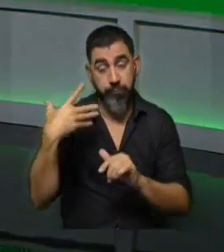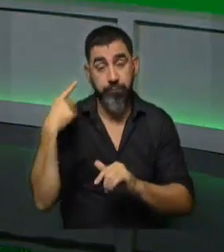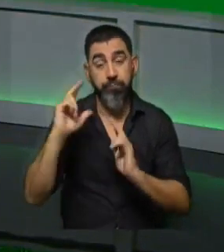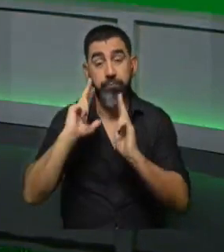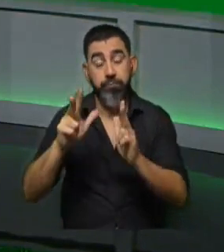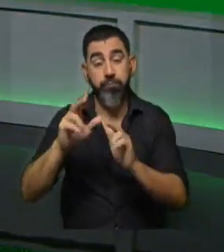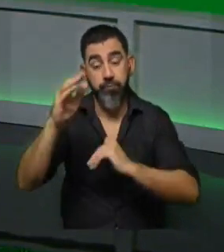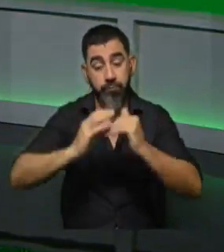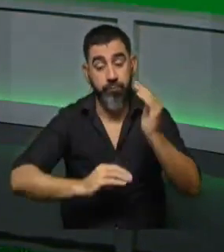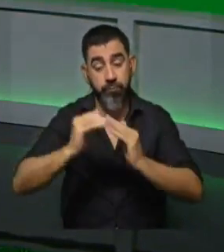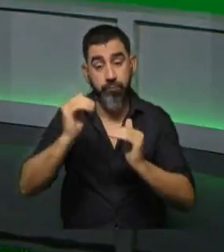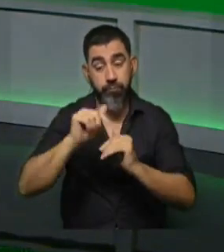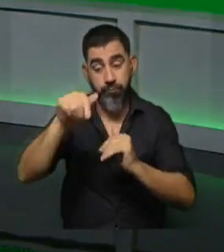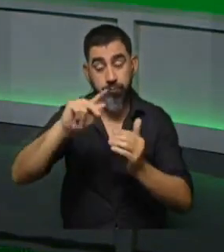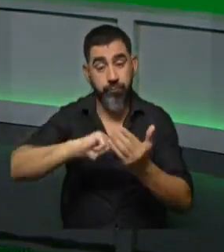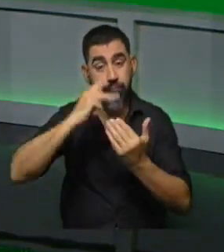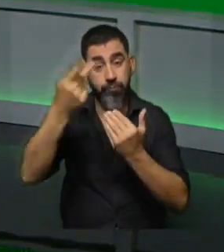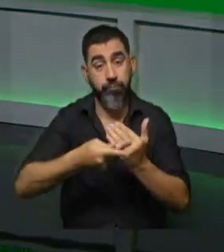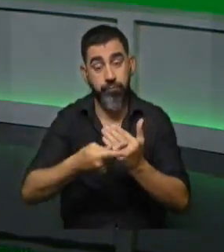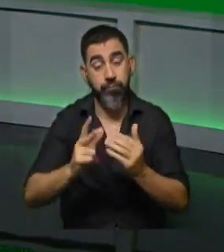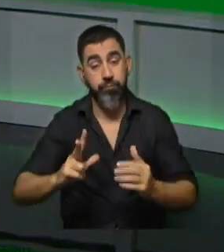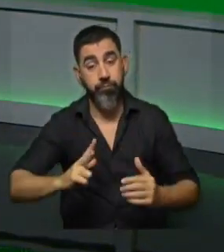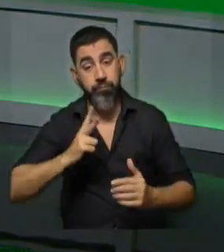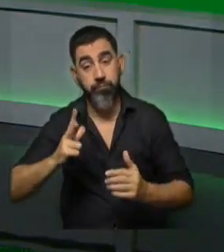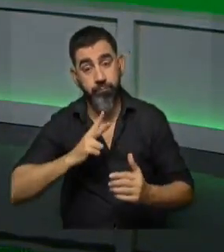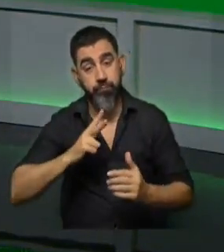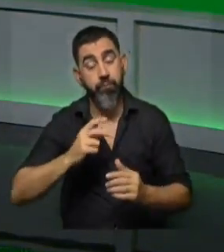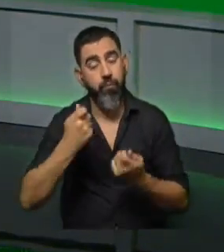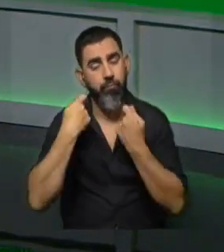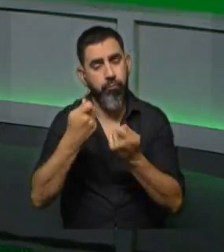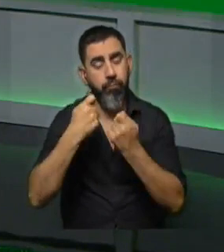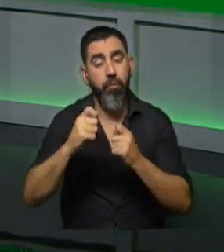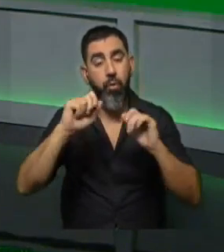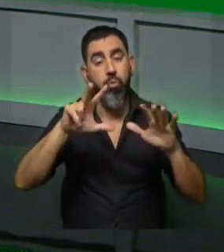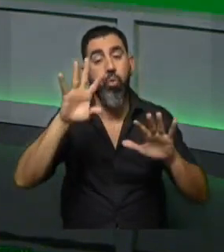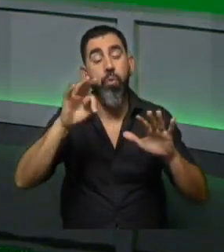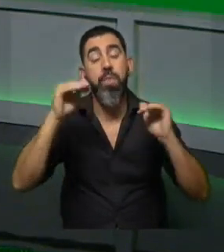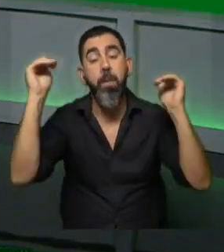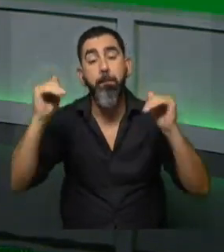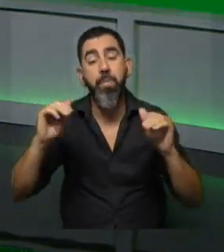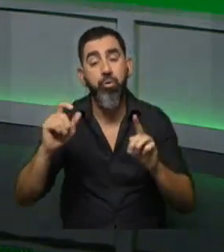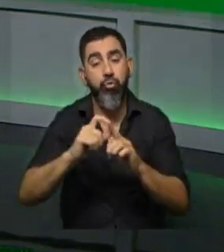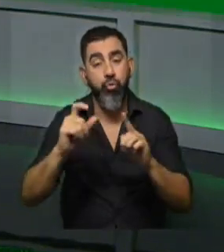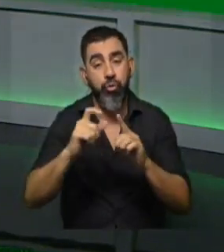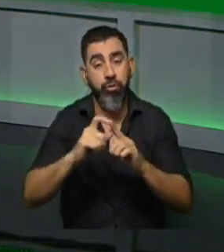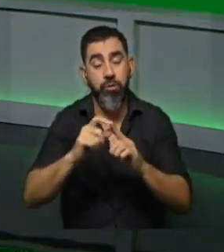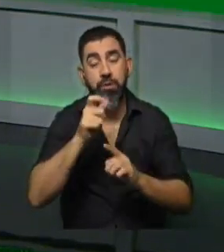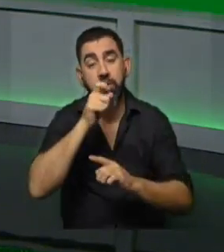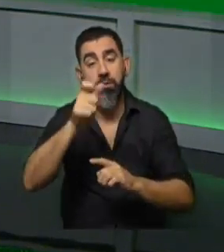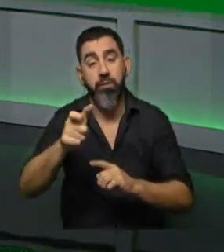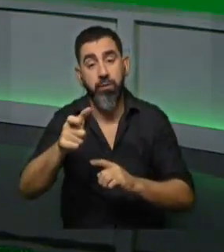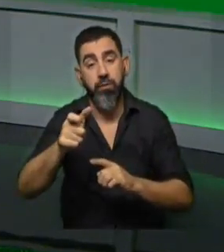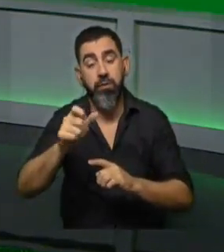director dijo que la construcción del proyecto arasatí bajo el modelo privado va a tener un costo final de 80090 millones de dólares lo que representa